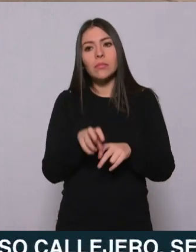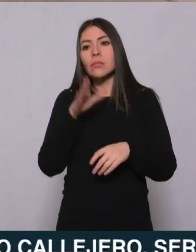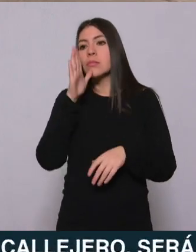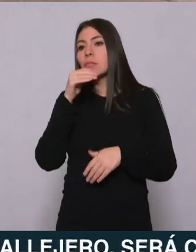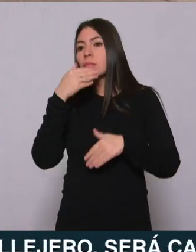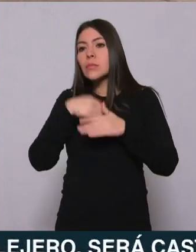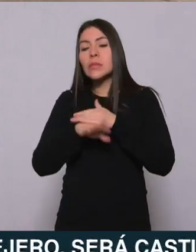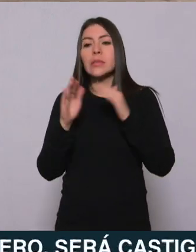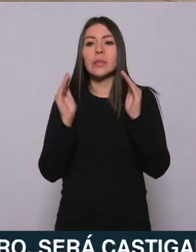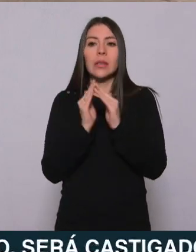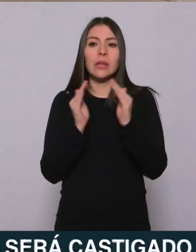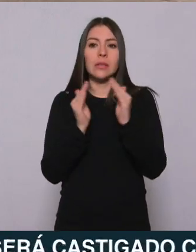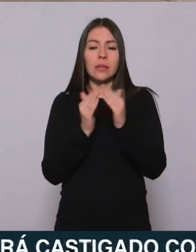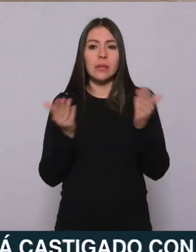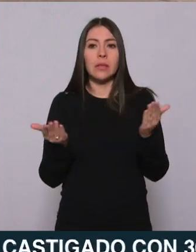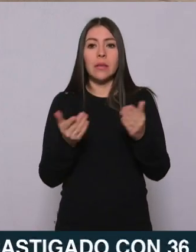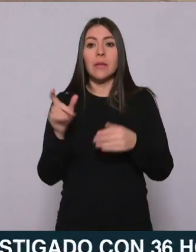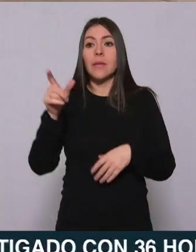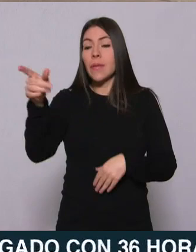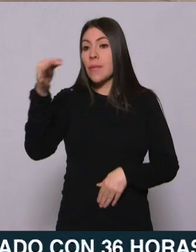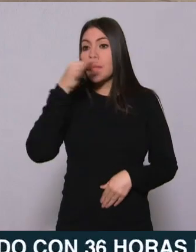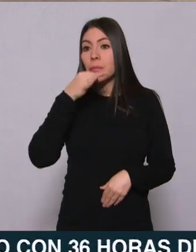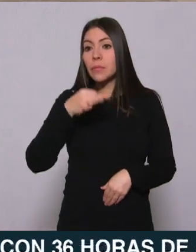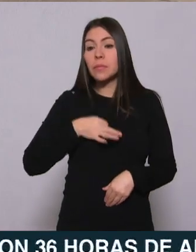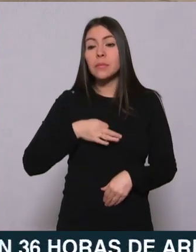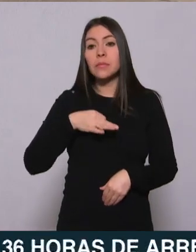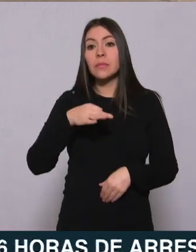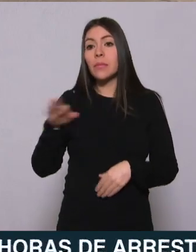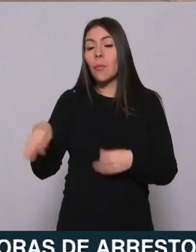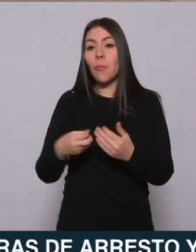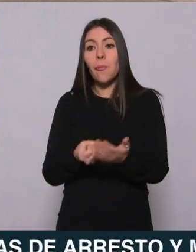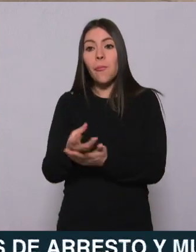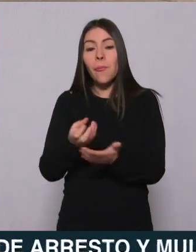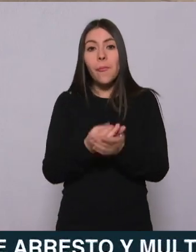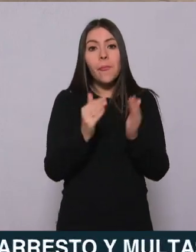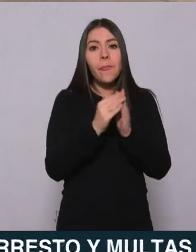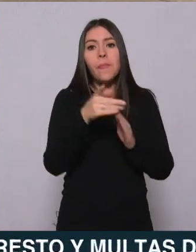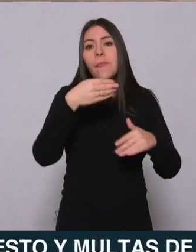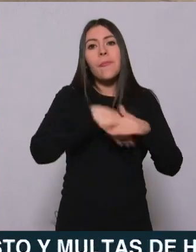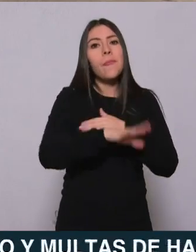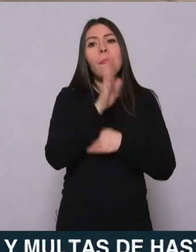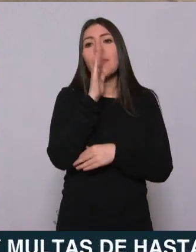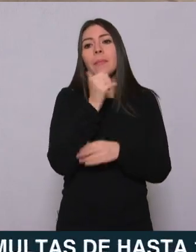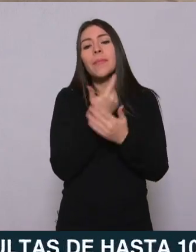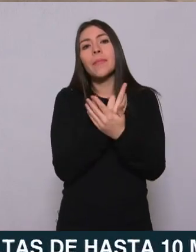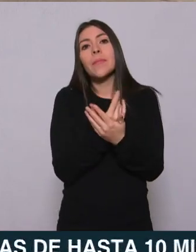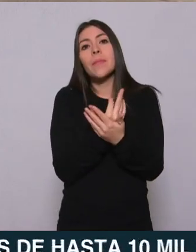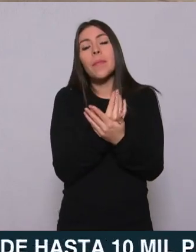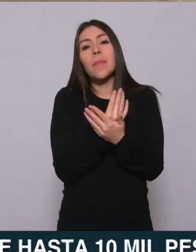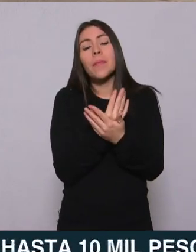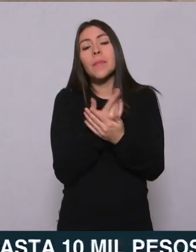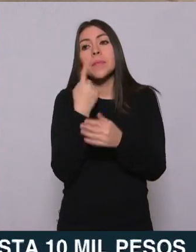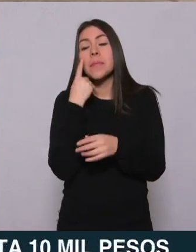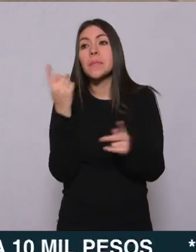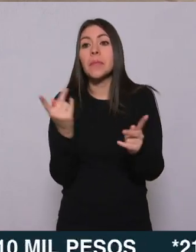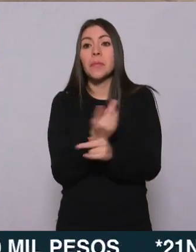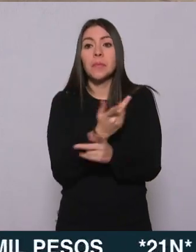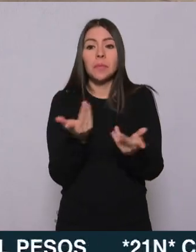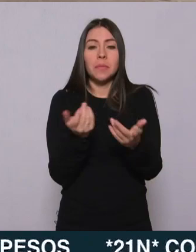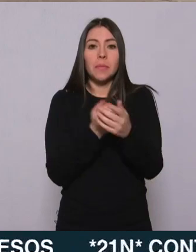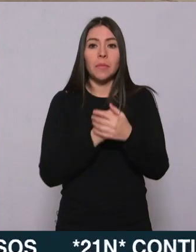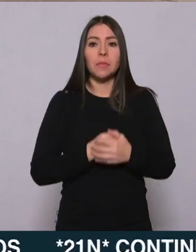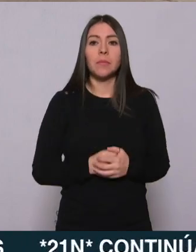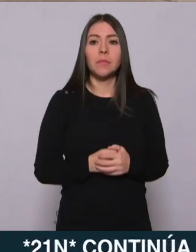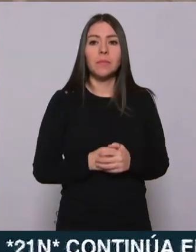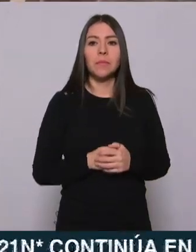domicilio. Sí, desde que nos dieron la orden de desalojo no podemos accesar. Estamos aquí al pendiente y lo agarro yo como mi